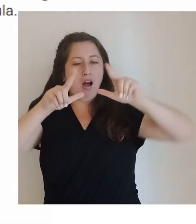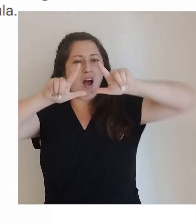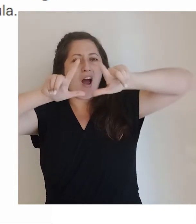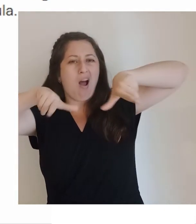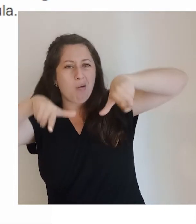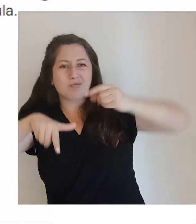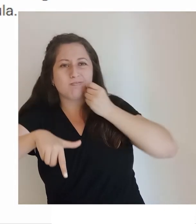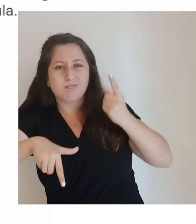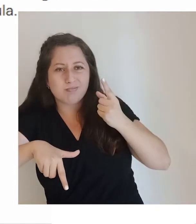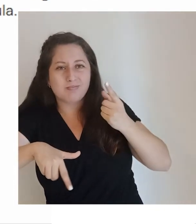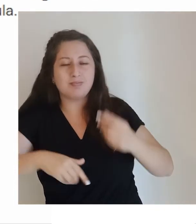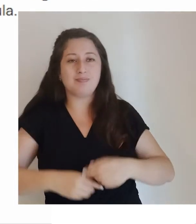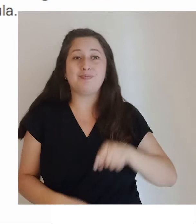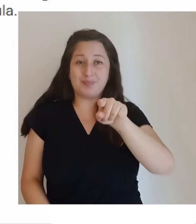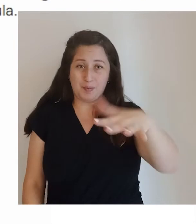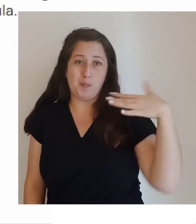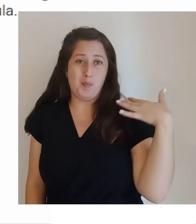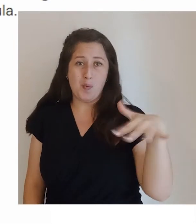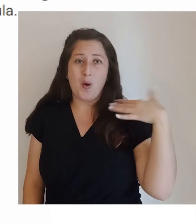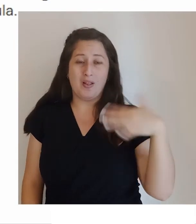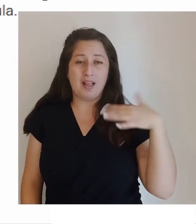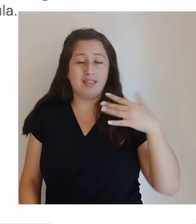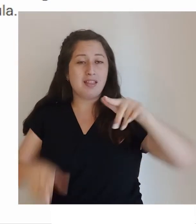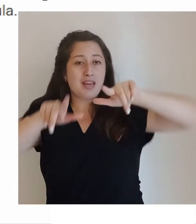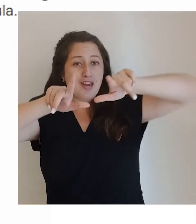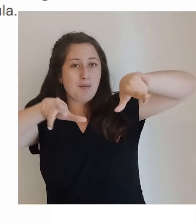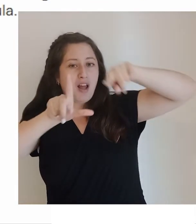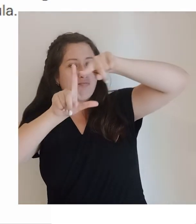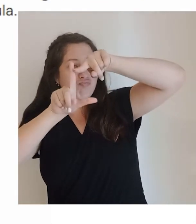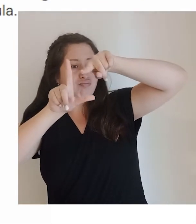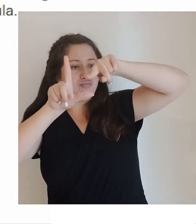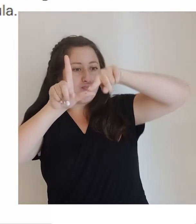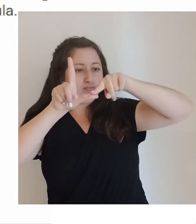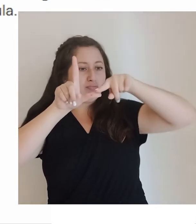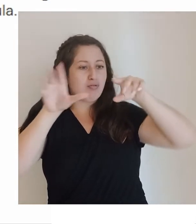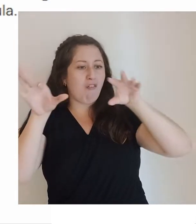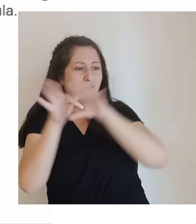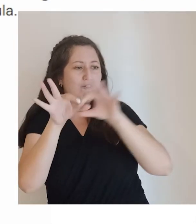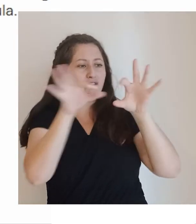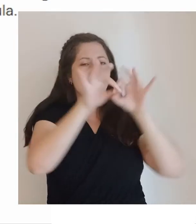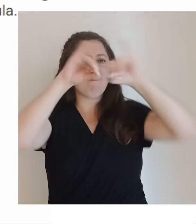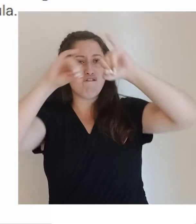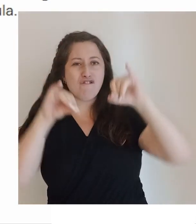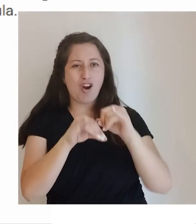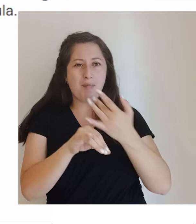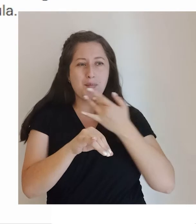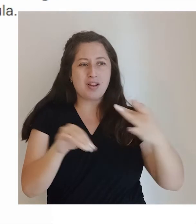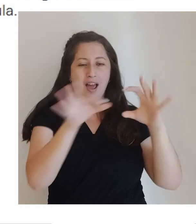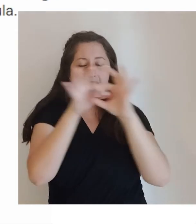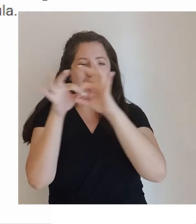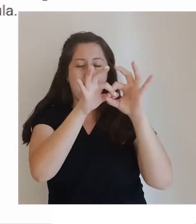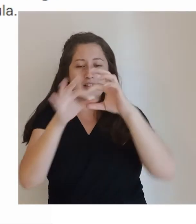Es importante determinar la geometría de la molécula, porque la presencia de enlaces polares o